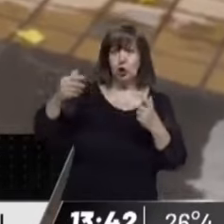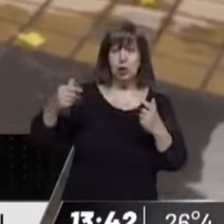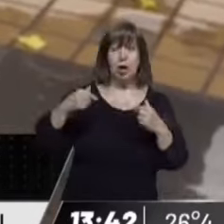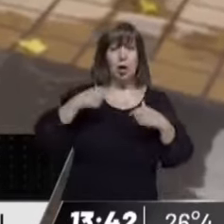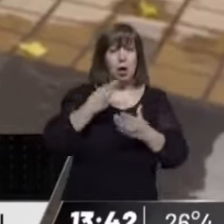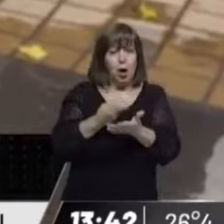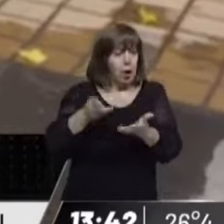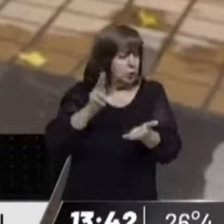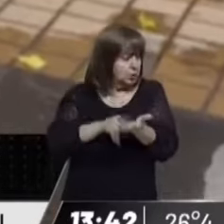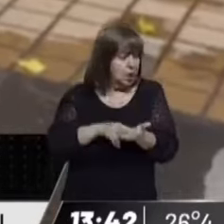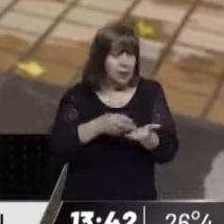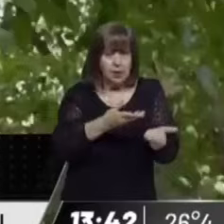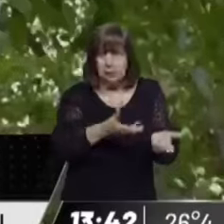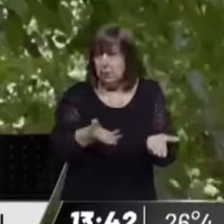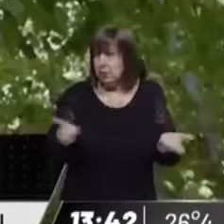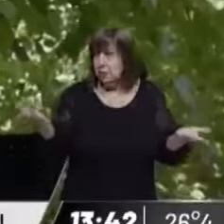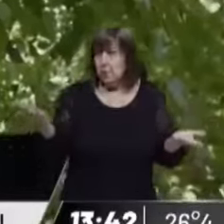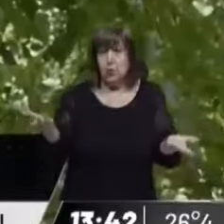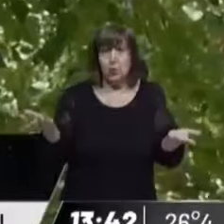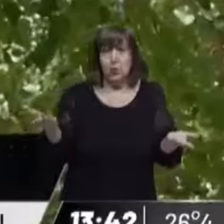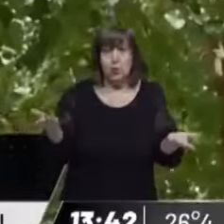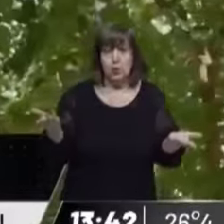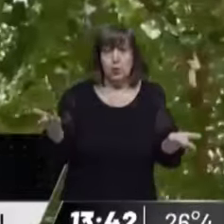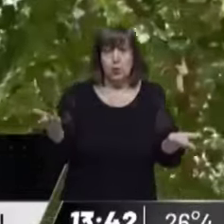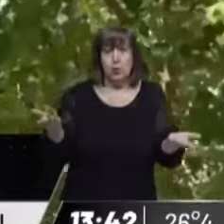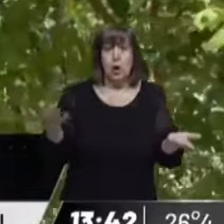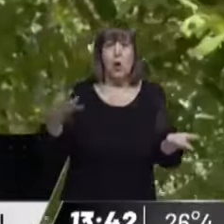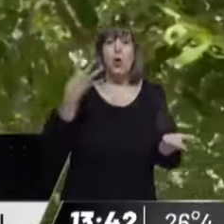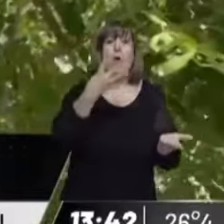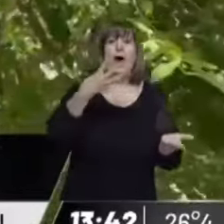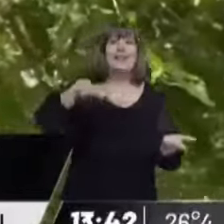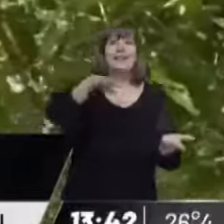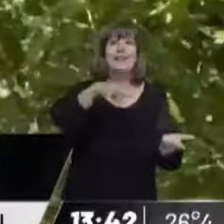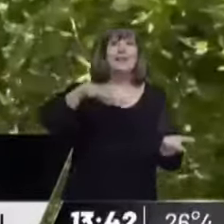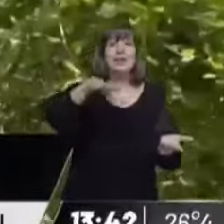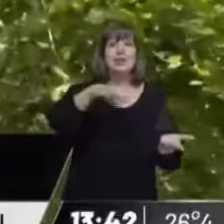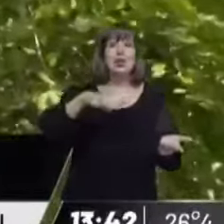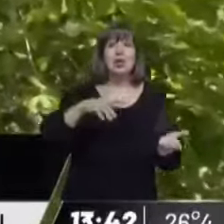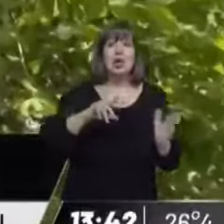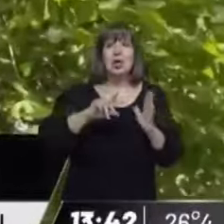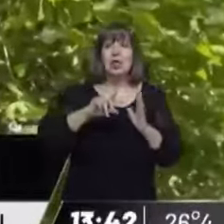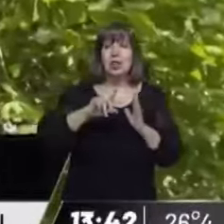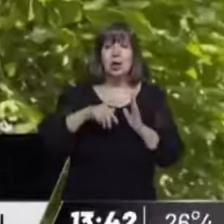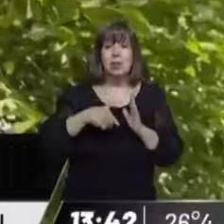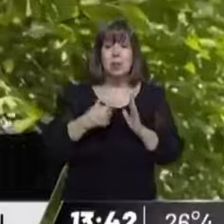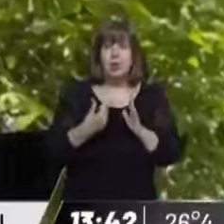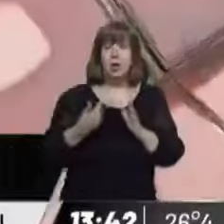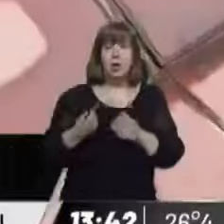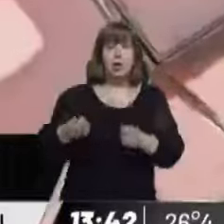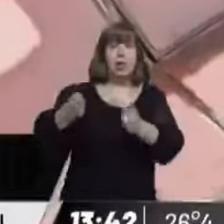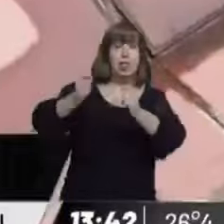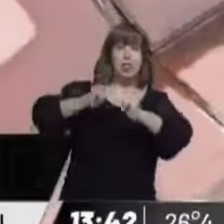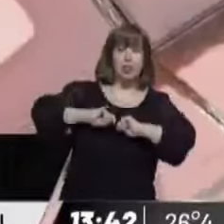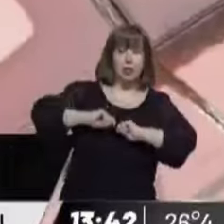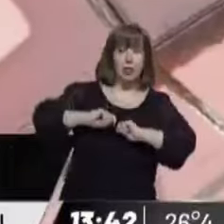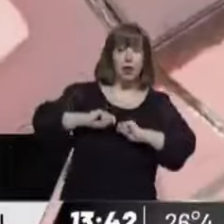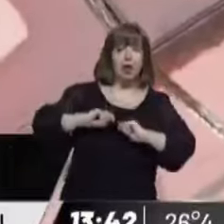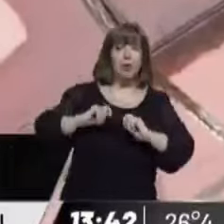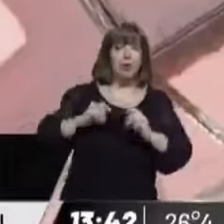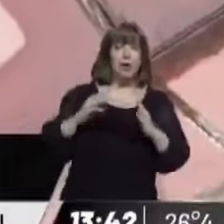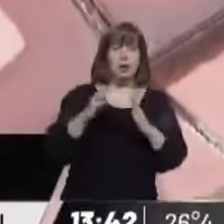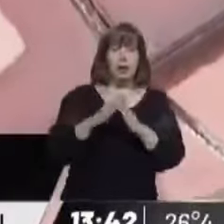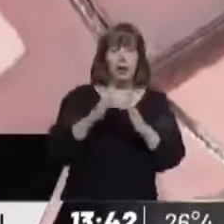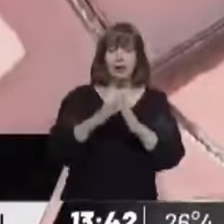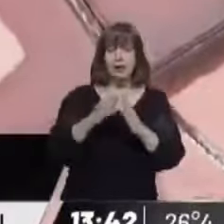han vuelto otra vez a venir a robar, o sea, y tardan mucho tiempo en venir a arreglarlo. Casa al